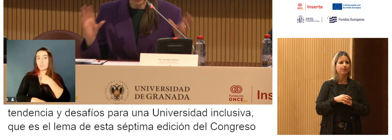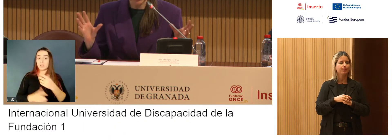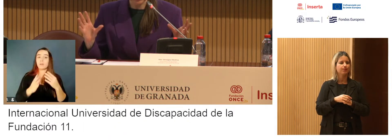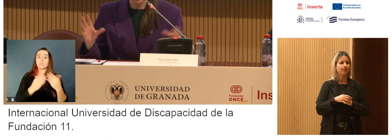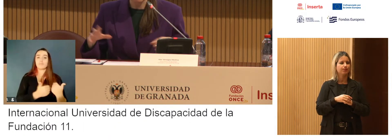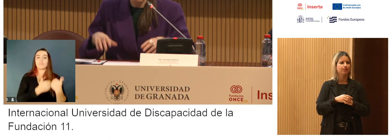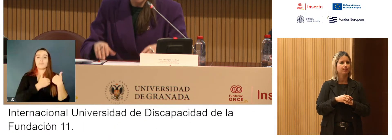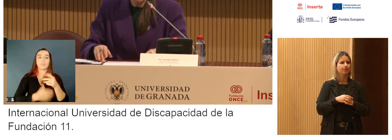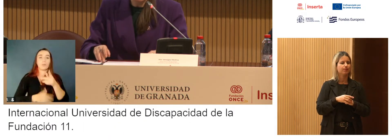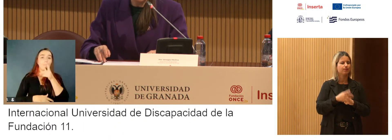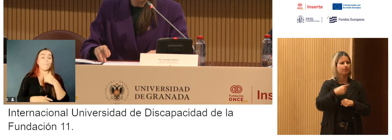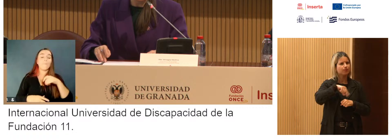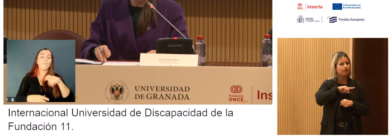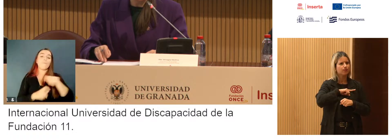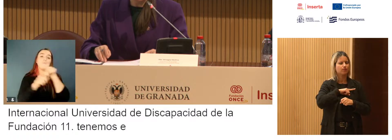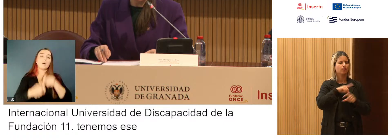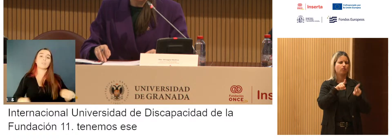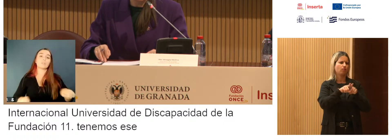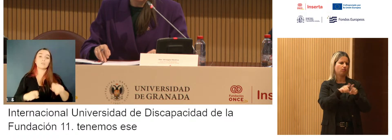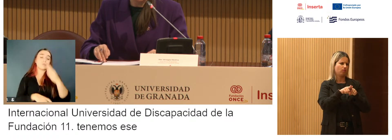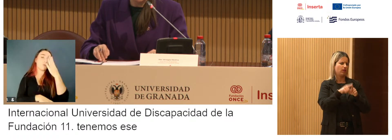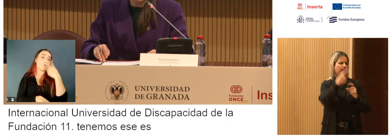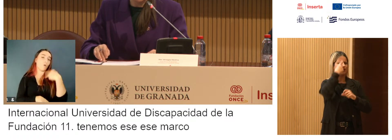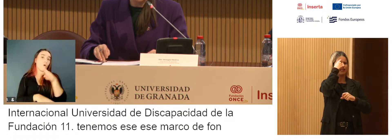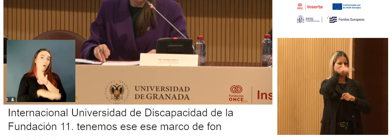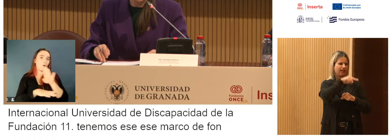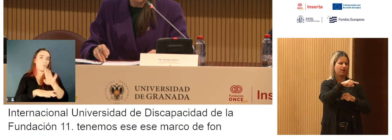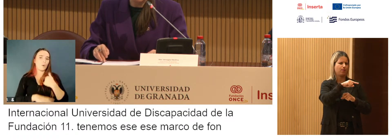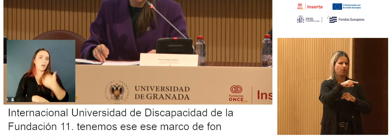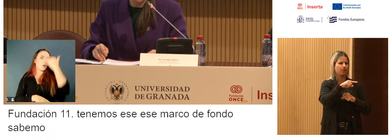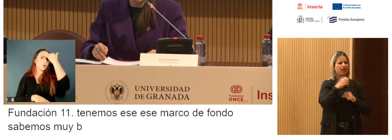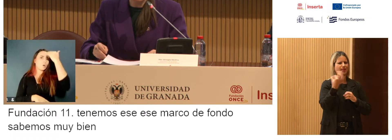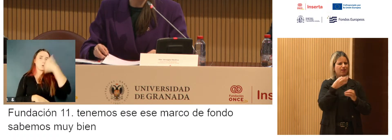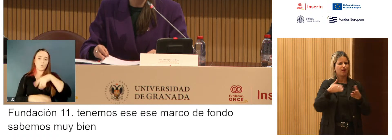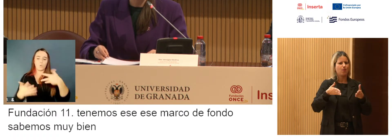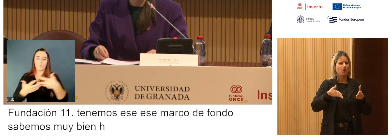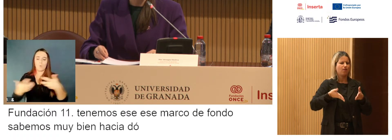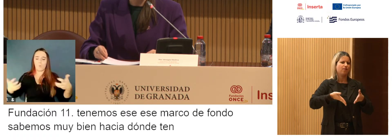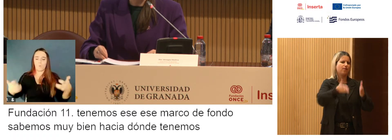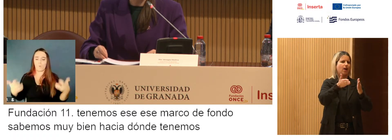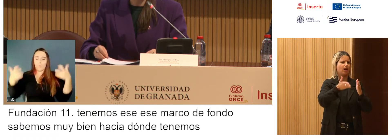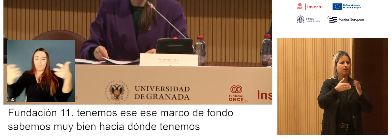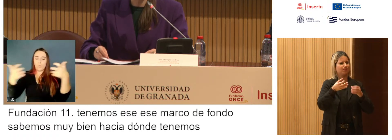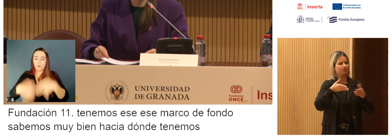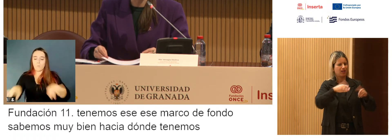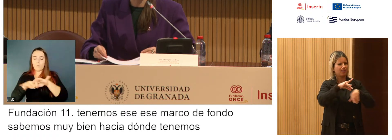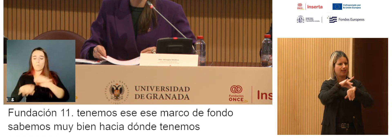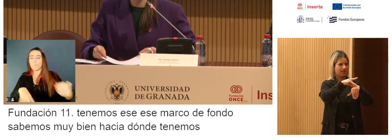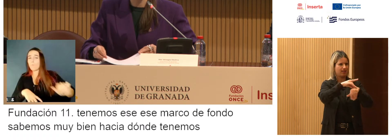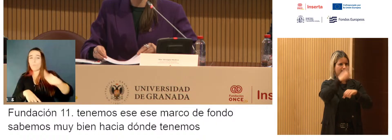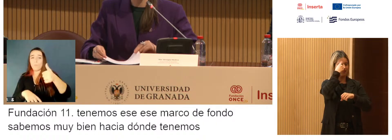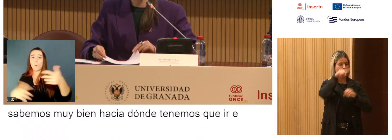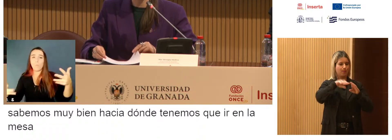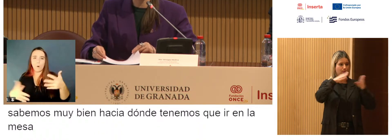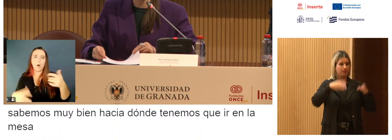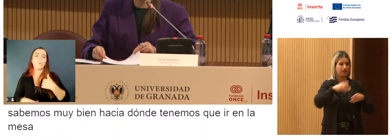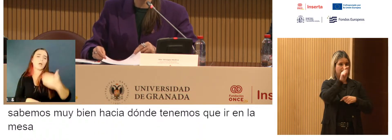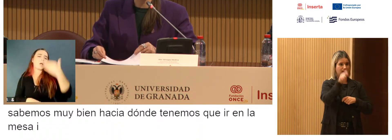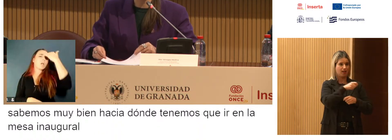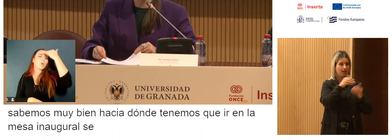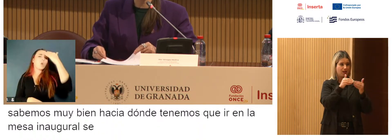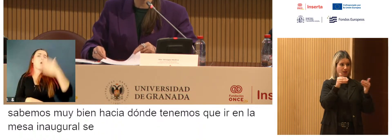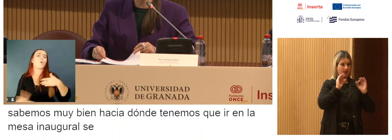Tenemos ese marco de fondo, sabemos muy bien hacia dónde tenemos que ir. En la mesa inaugural se hizo